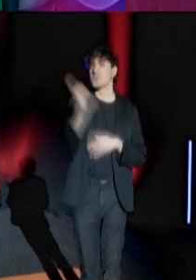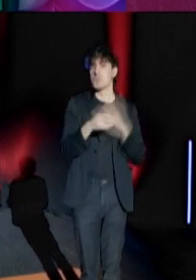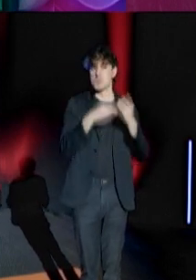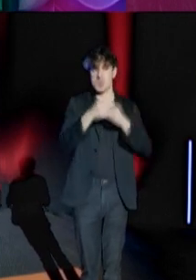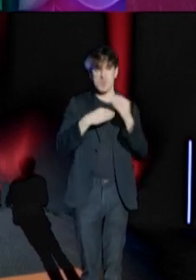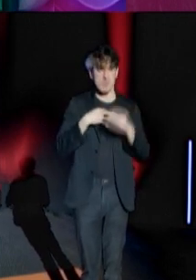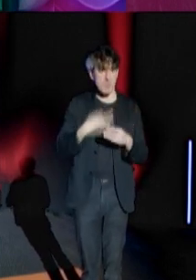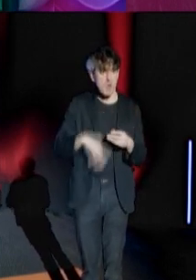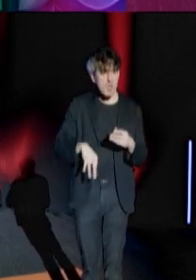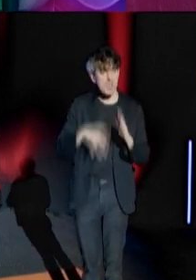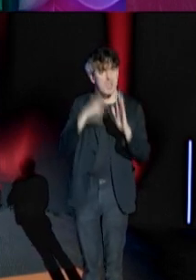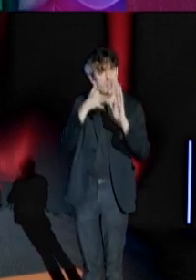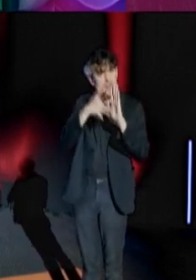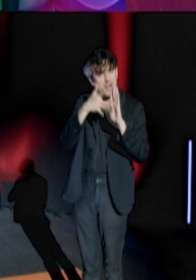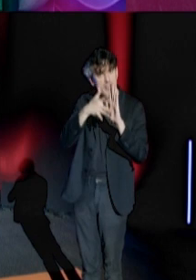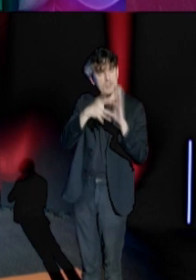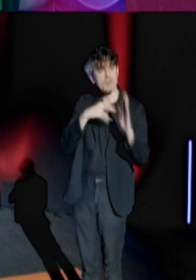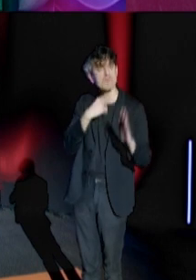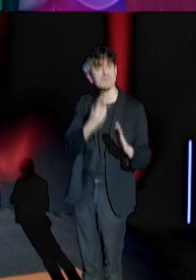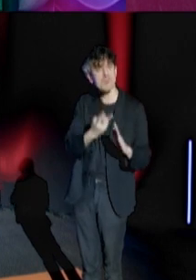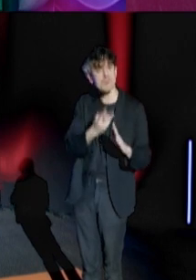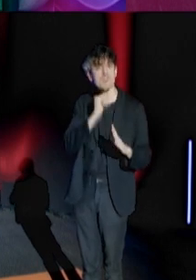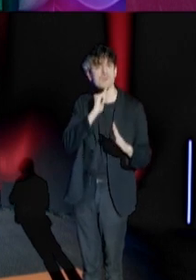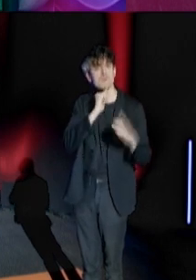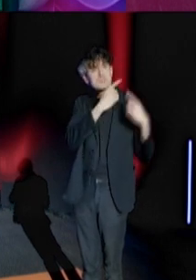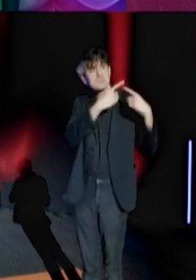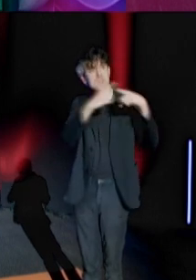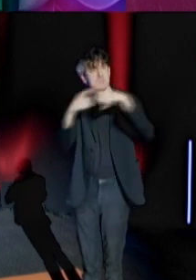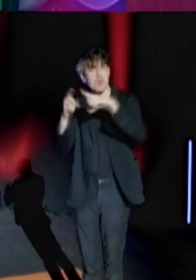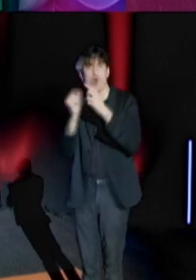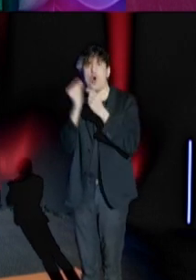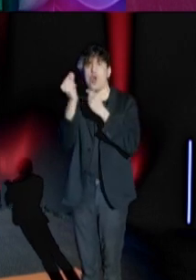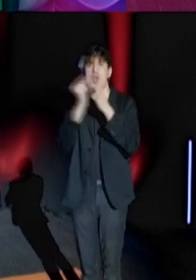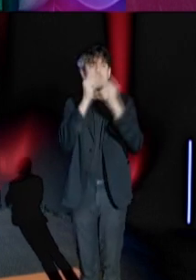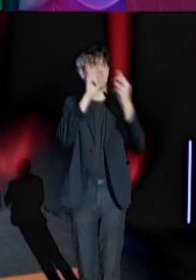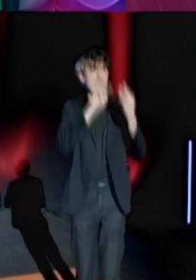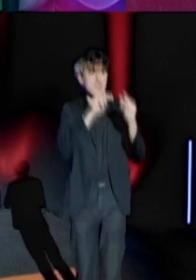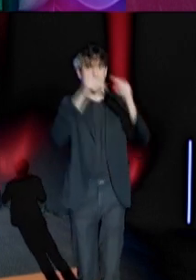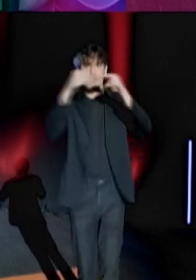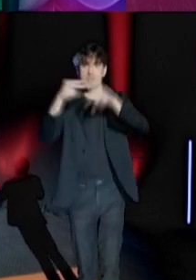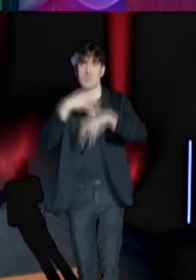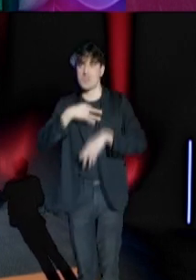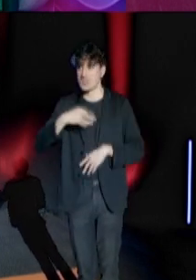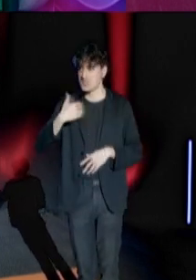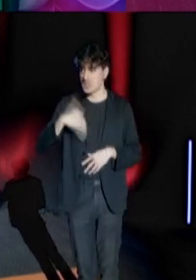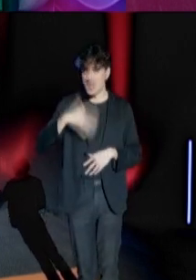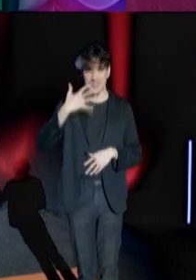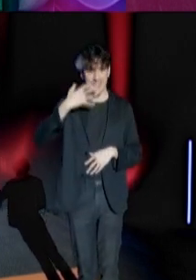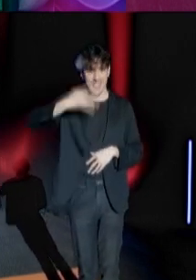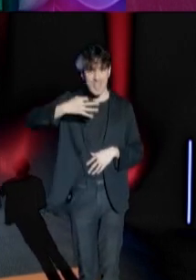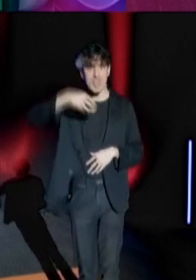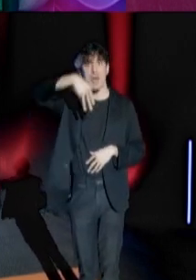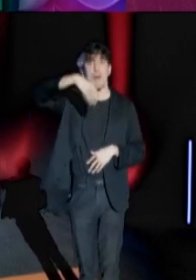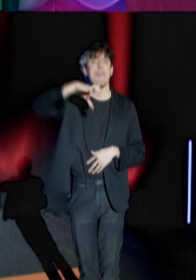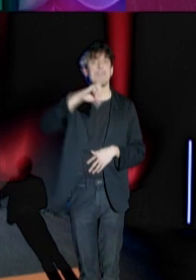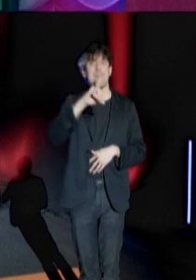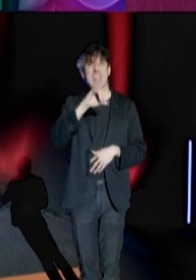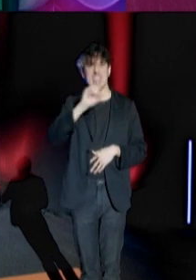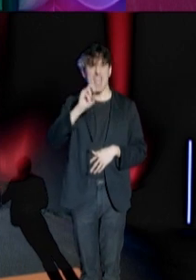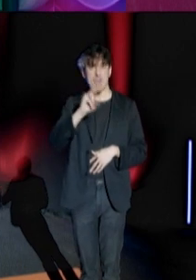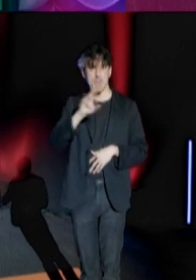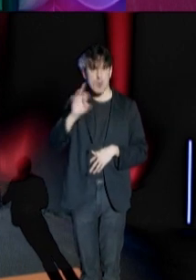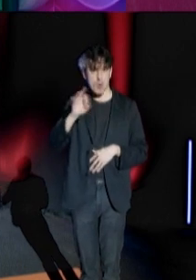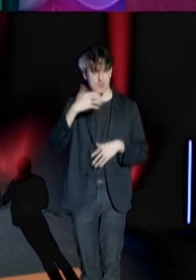idiomas poderlo traducir en modo online y esto ya es una realidad esto ya lo está aplicando media Pro esto ya lo estamos aplicando en Muchos